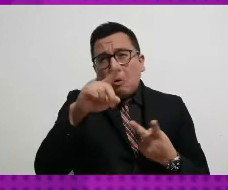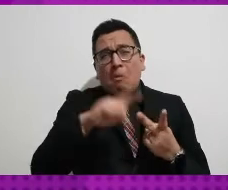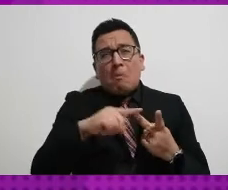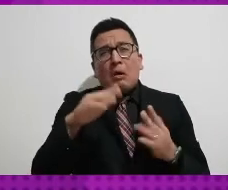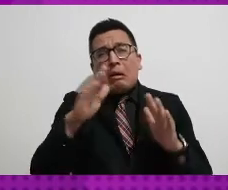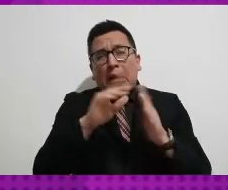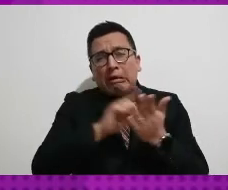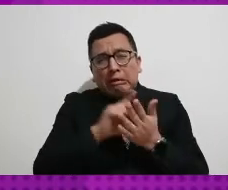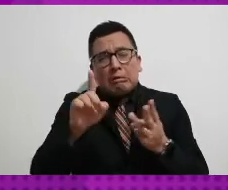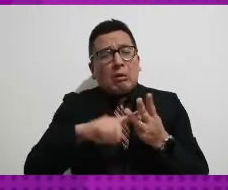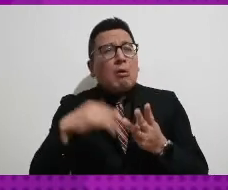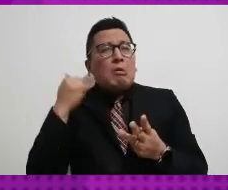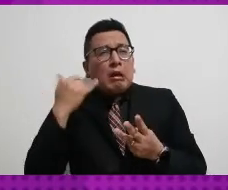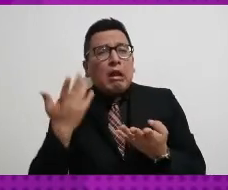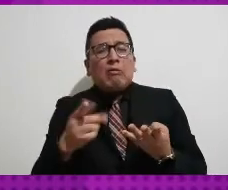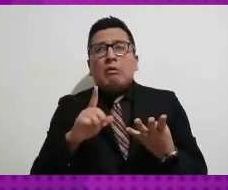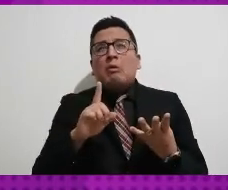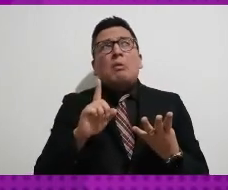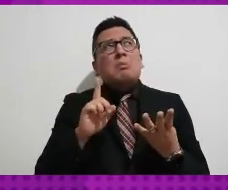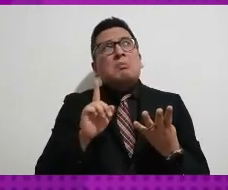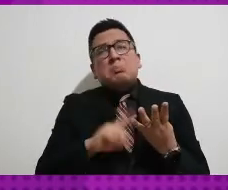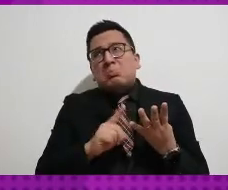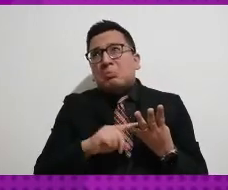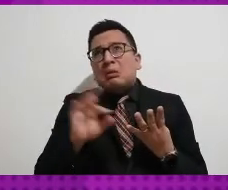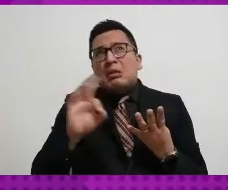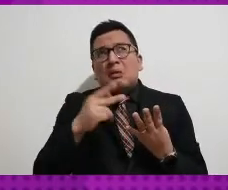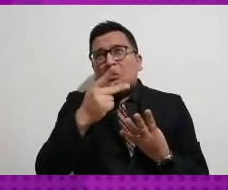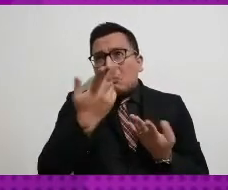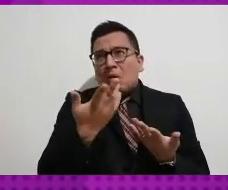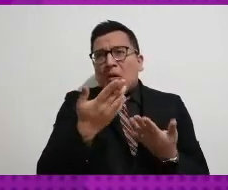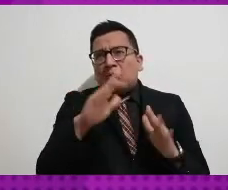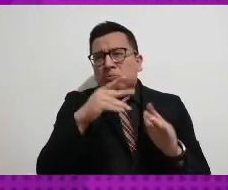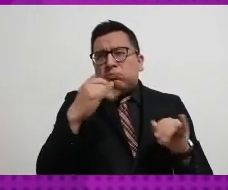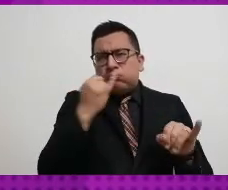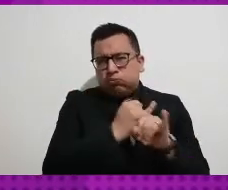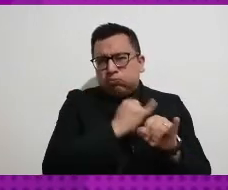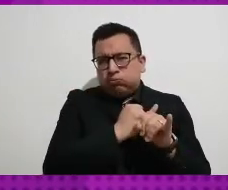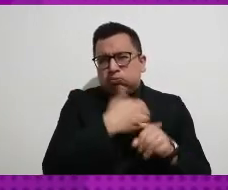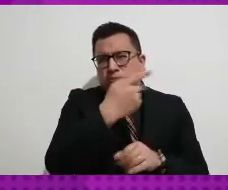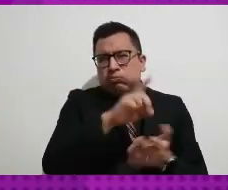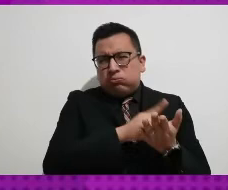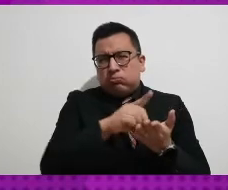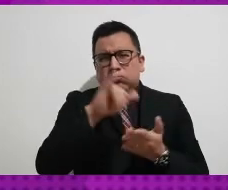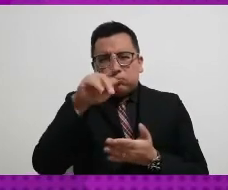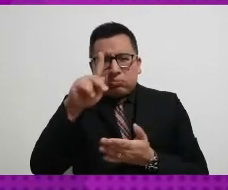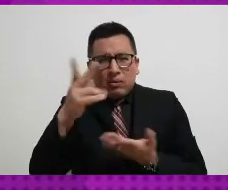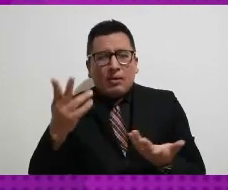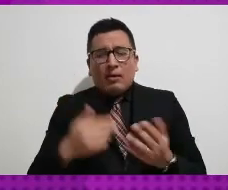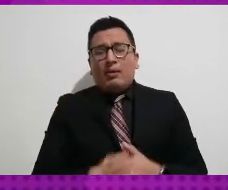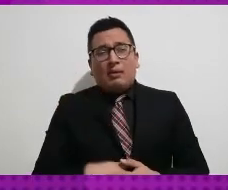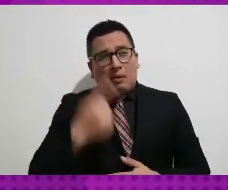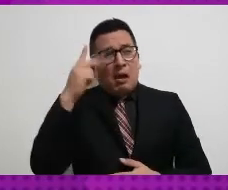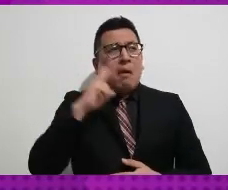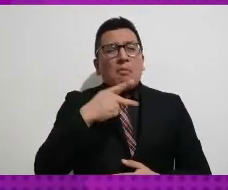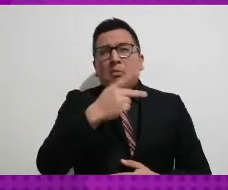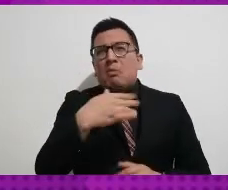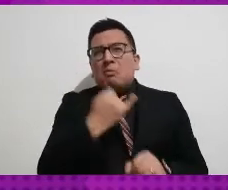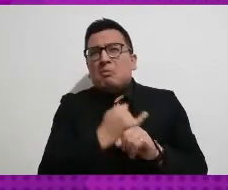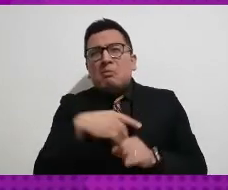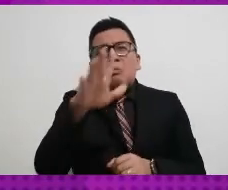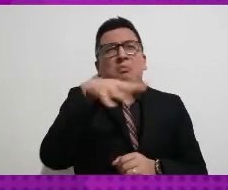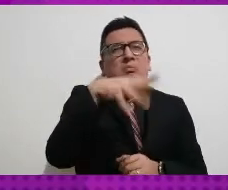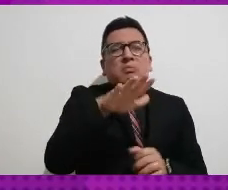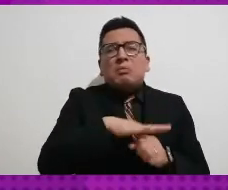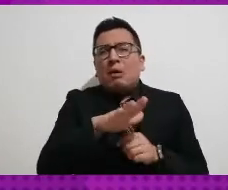nombre, el domicilio, el teléfono. Si yo te dijera que tu dirección IP también es un dato personal porque permite saber qué páginas visitas,